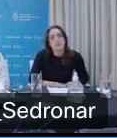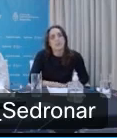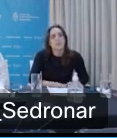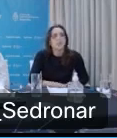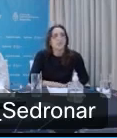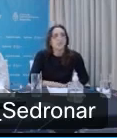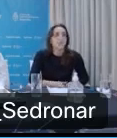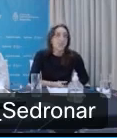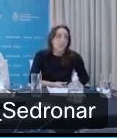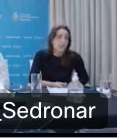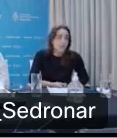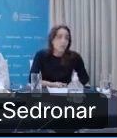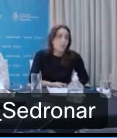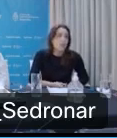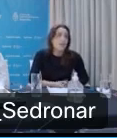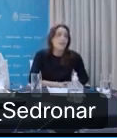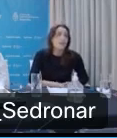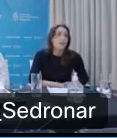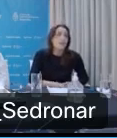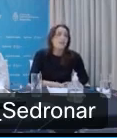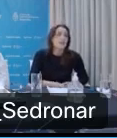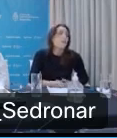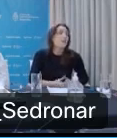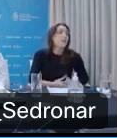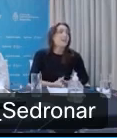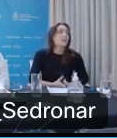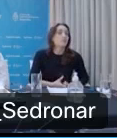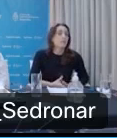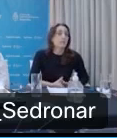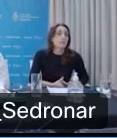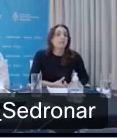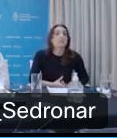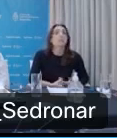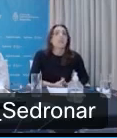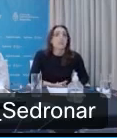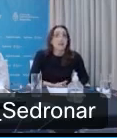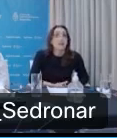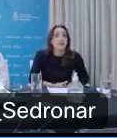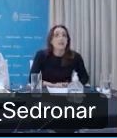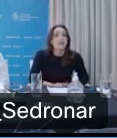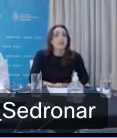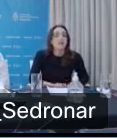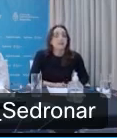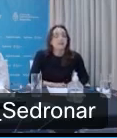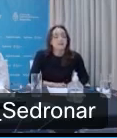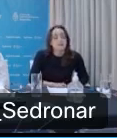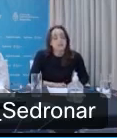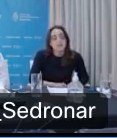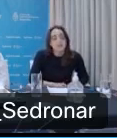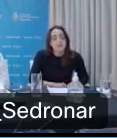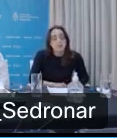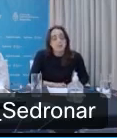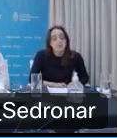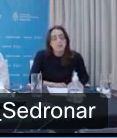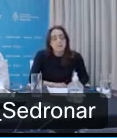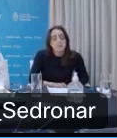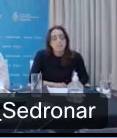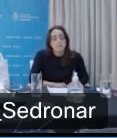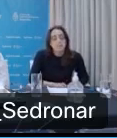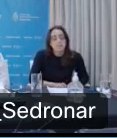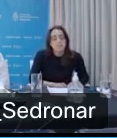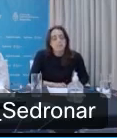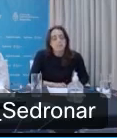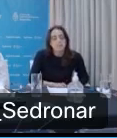país totalmente desigual, en donde según a qué sector pertenezcas, tus realidades van a ser distintas, ¿no?